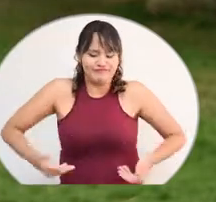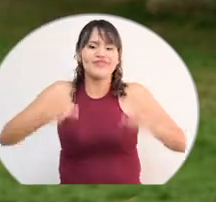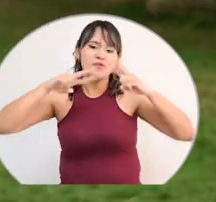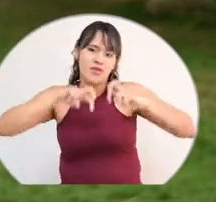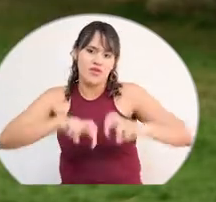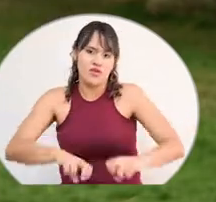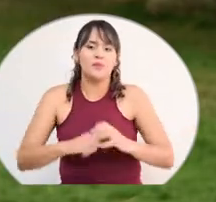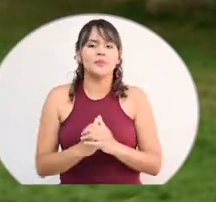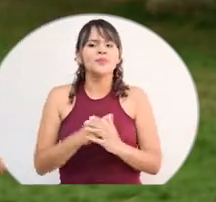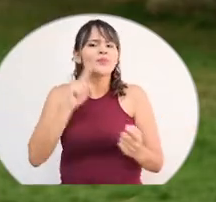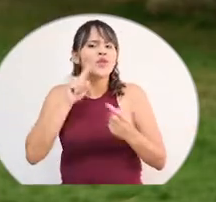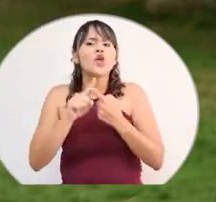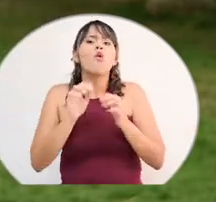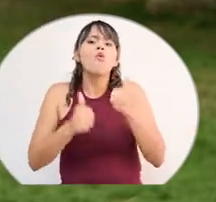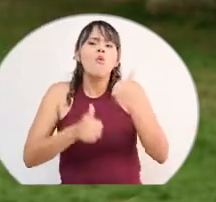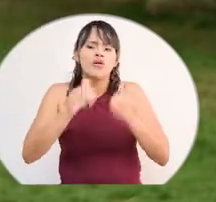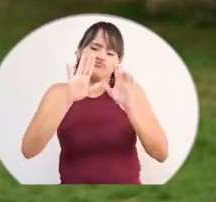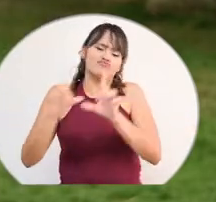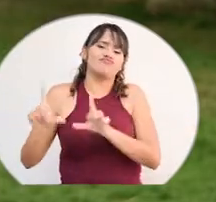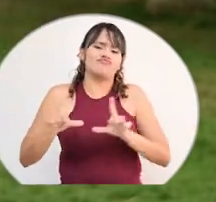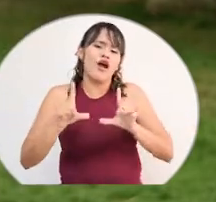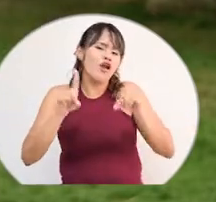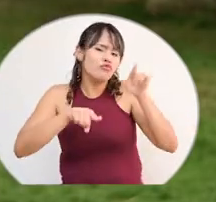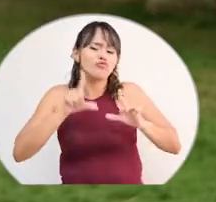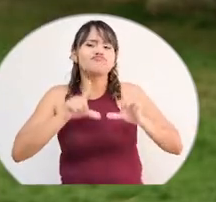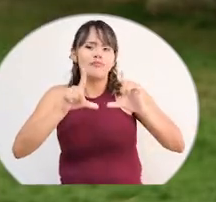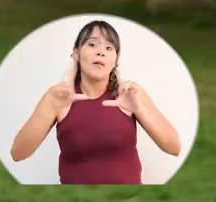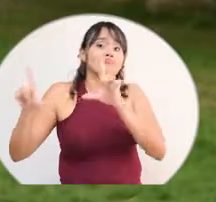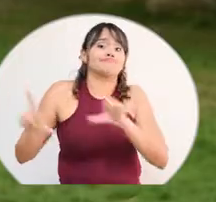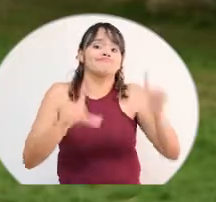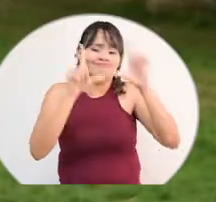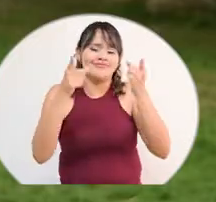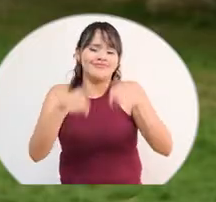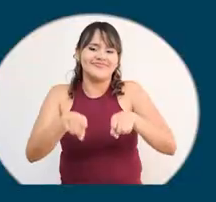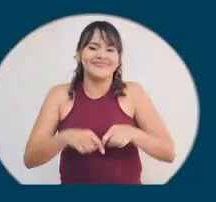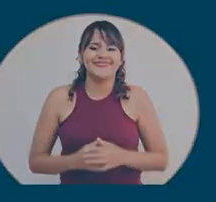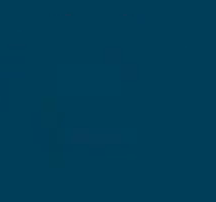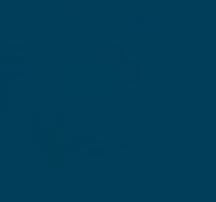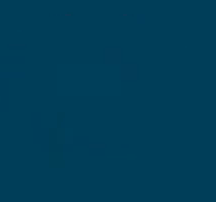tanto en los programas de pregrado como en los programas de postgrado